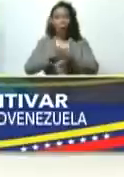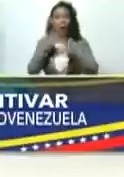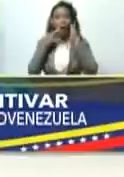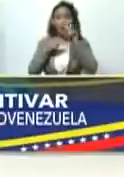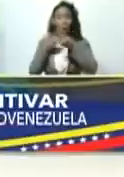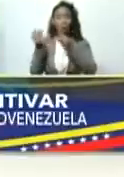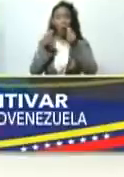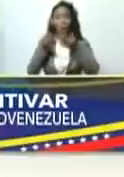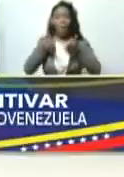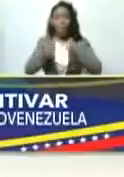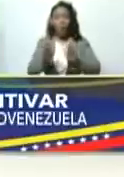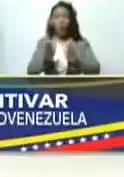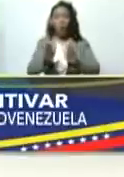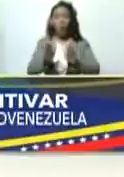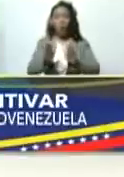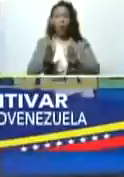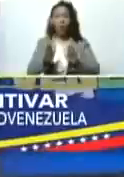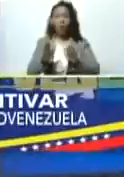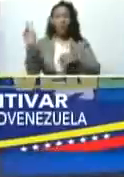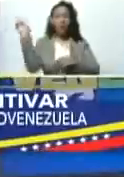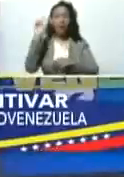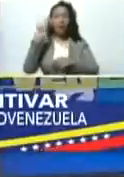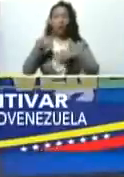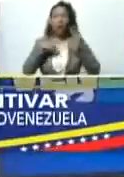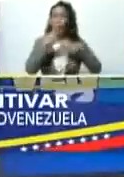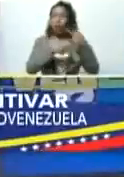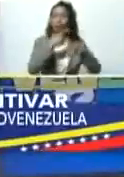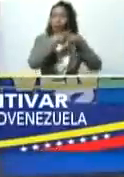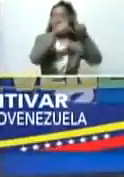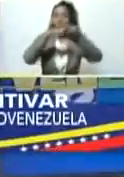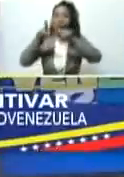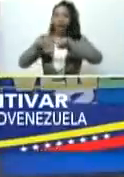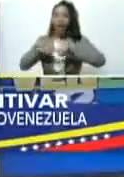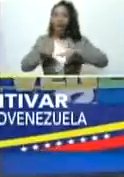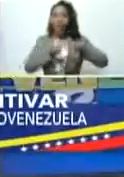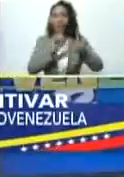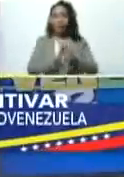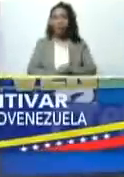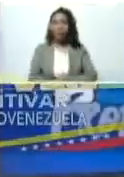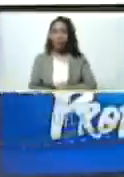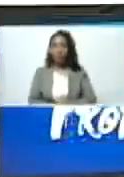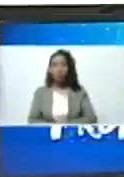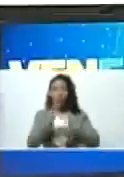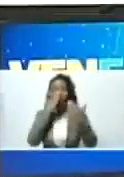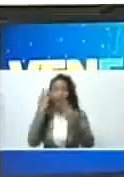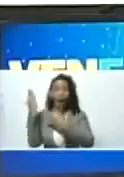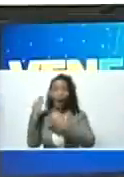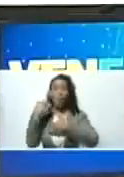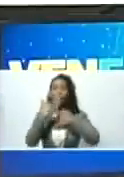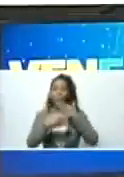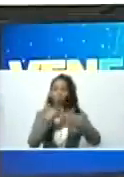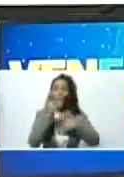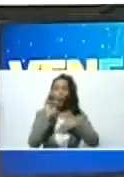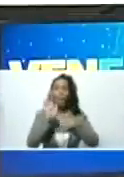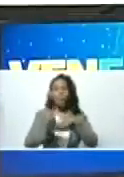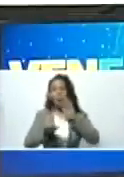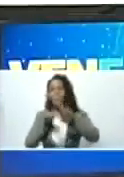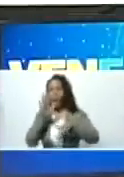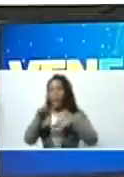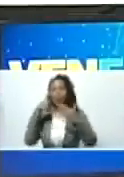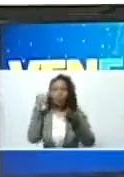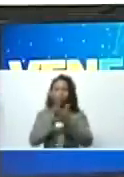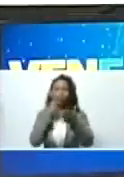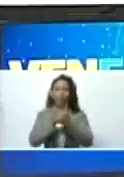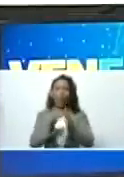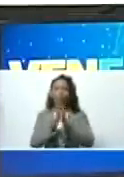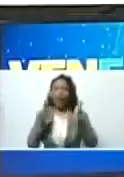nacimiento de la Venezuela productiva diversificada ahí vamos paso a paso luchando con la